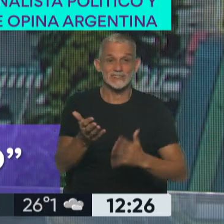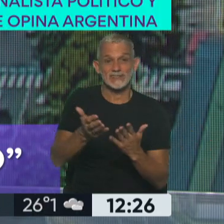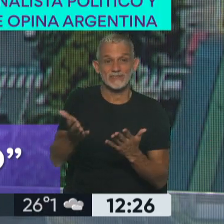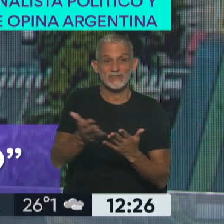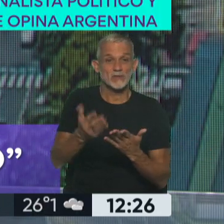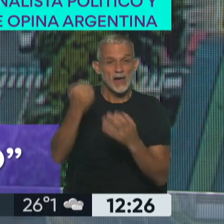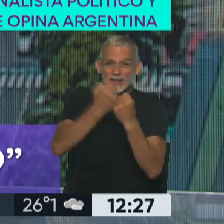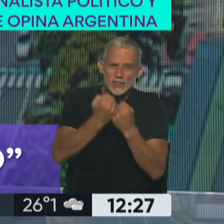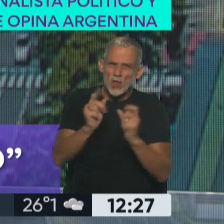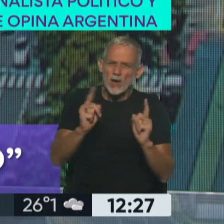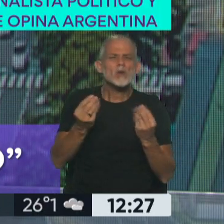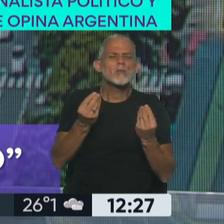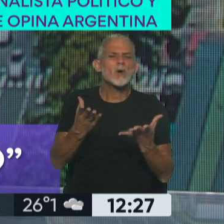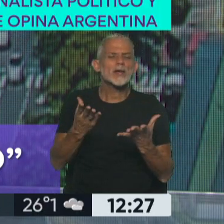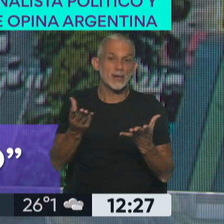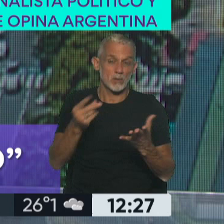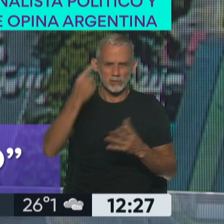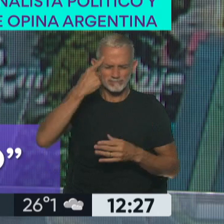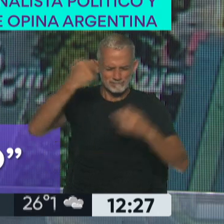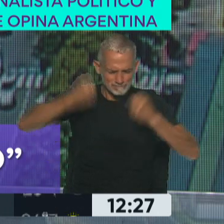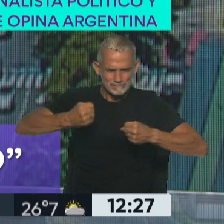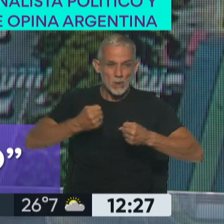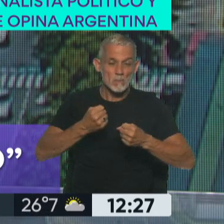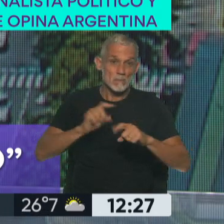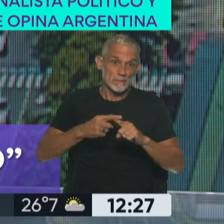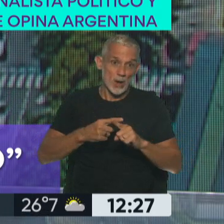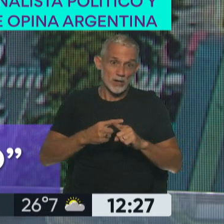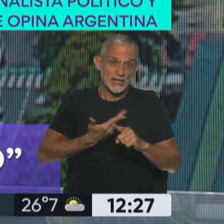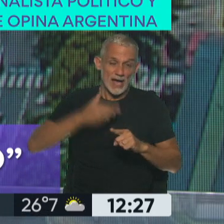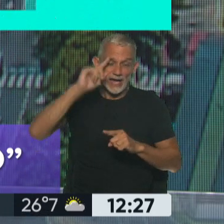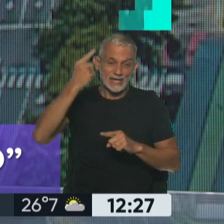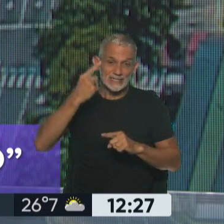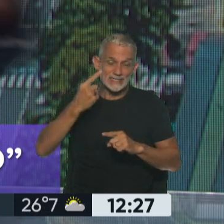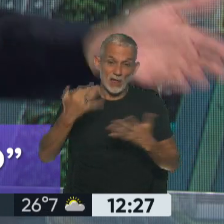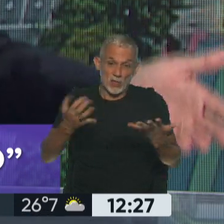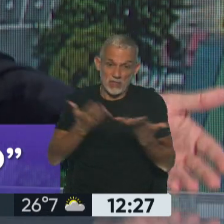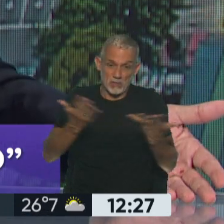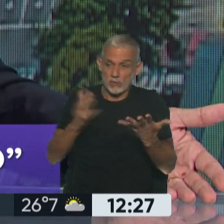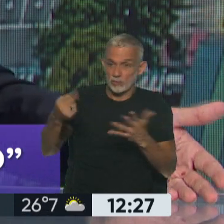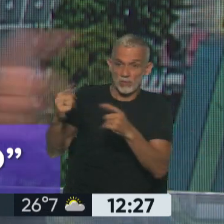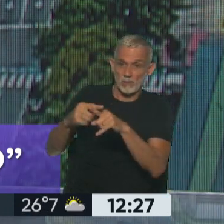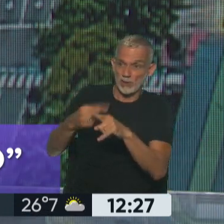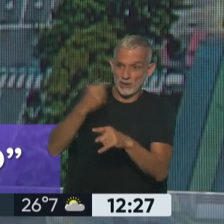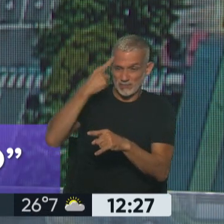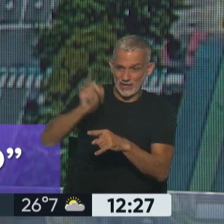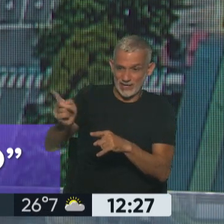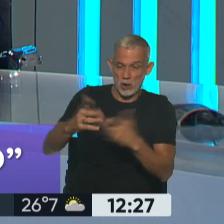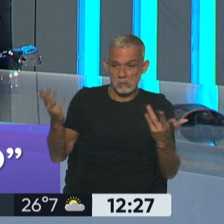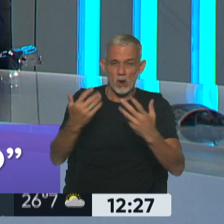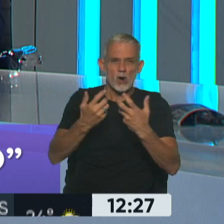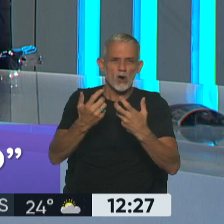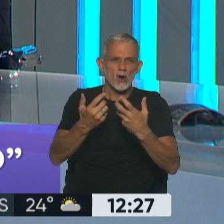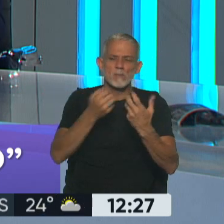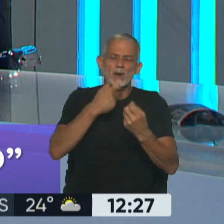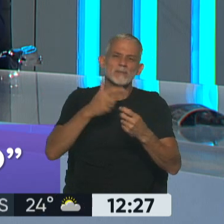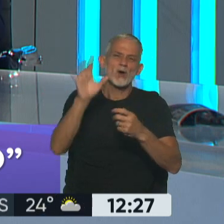porque cree que en términos de sus convicciones políticas el Estado se tiene que hacer cosas que otra parte de la política cree que no. Sí, entonces, o de organización, como